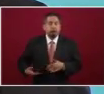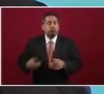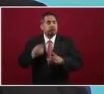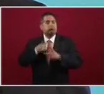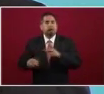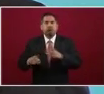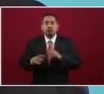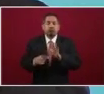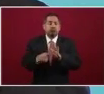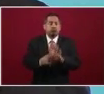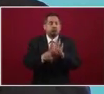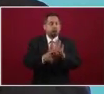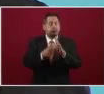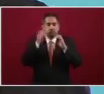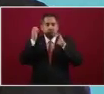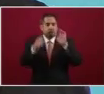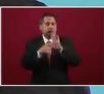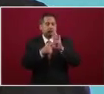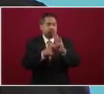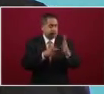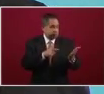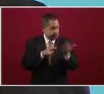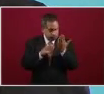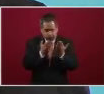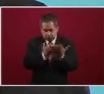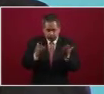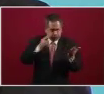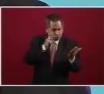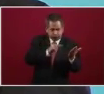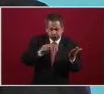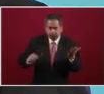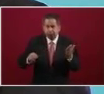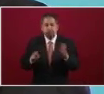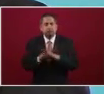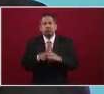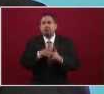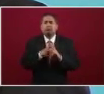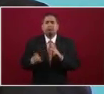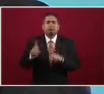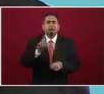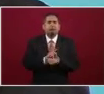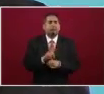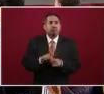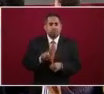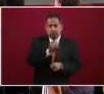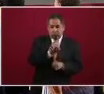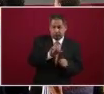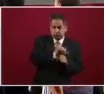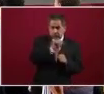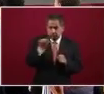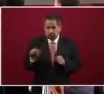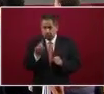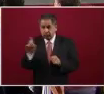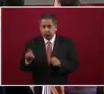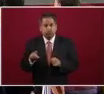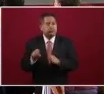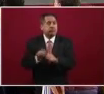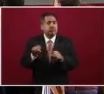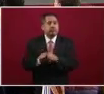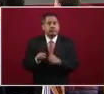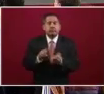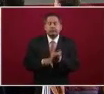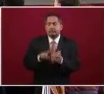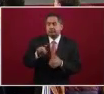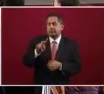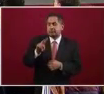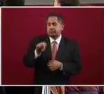una exposición para que la gente viera las joyas. La exposición fue de domingo a domingo en el Salón Venustiano Carranza. Me